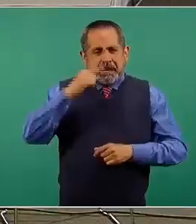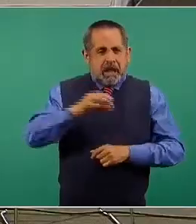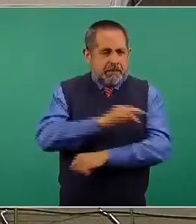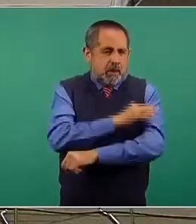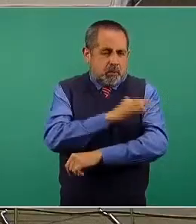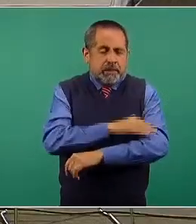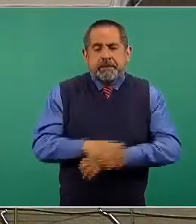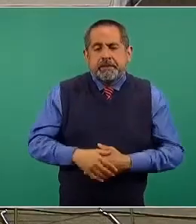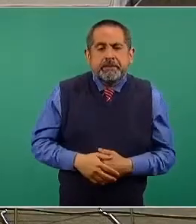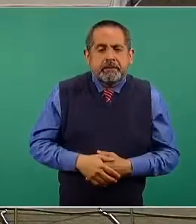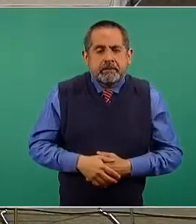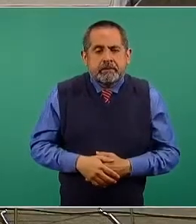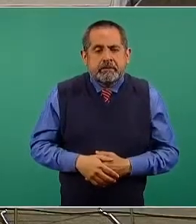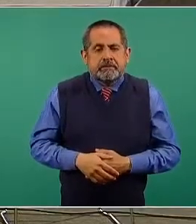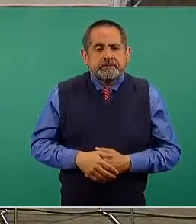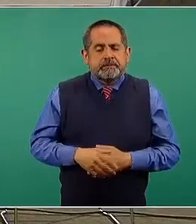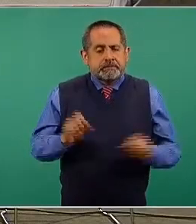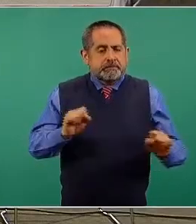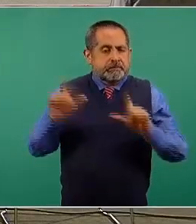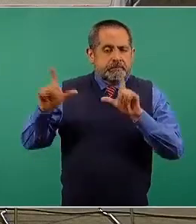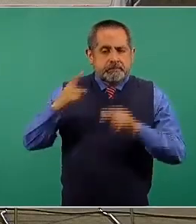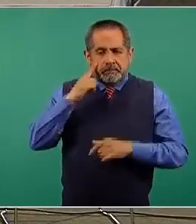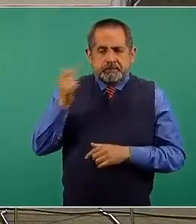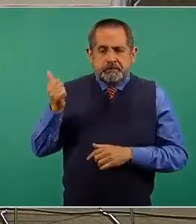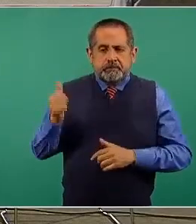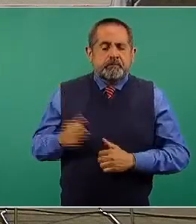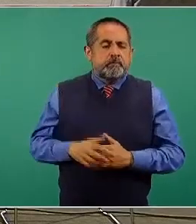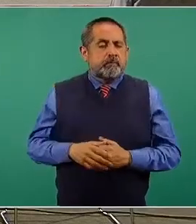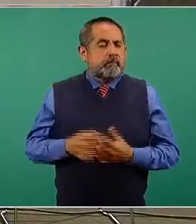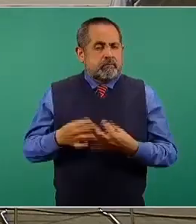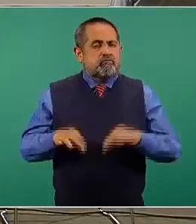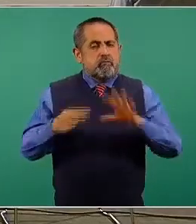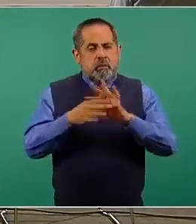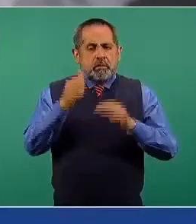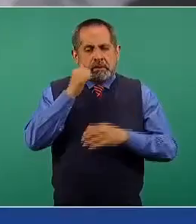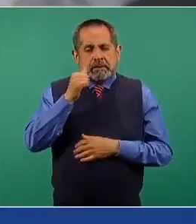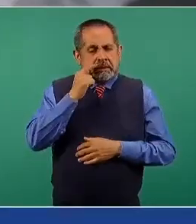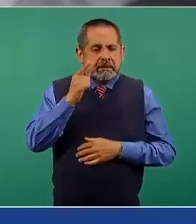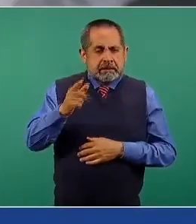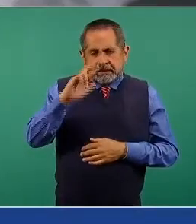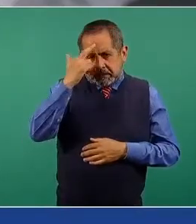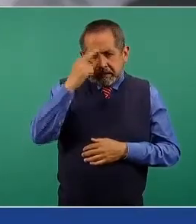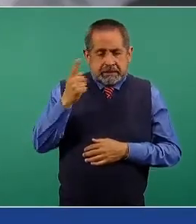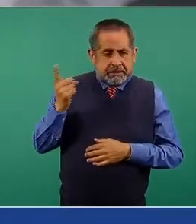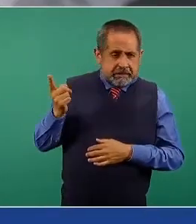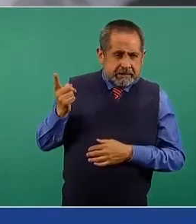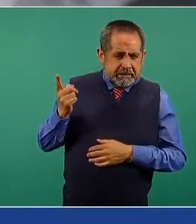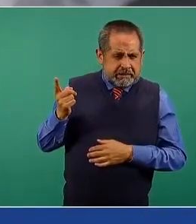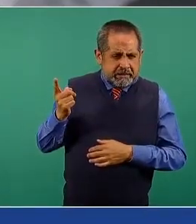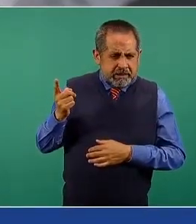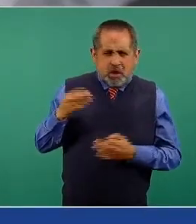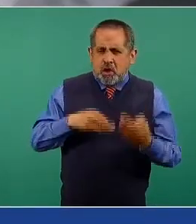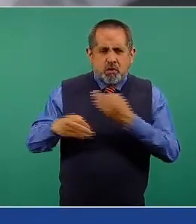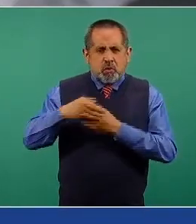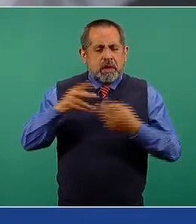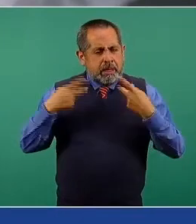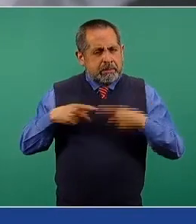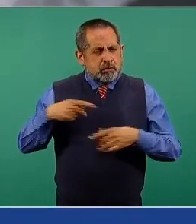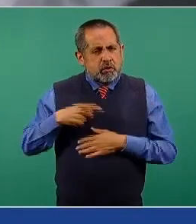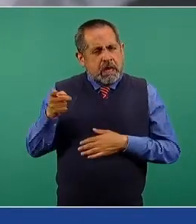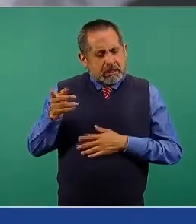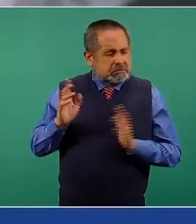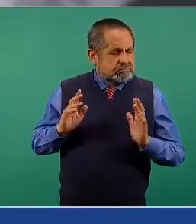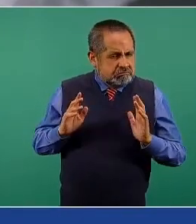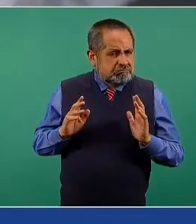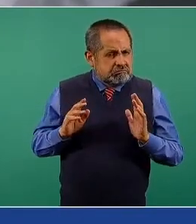vemos la siguiente diapositiva, es importante siempre recordar a toda la población que los